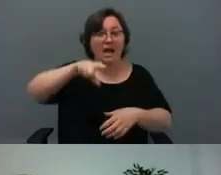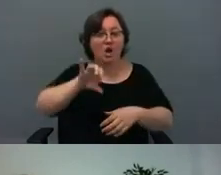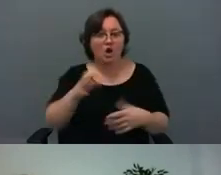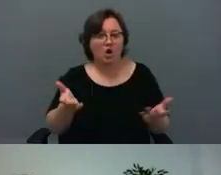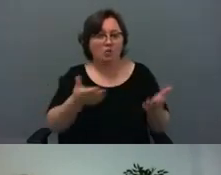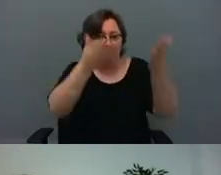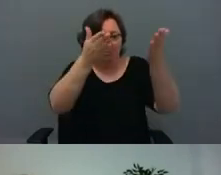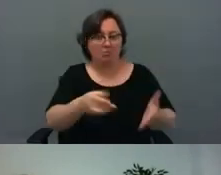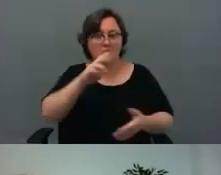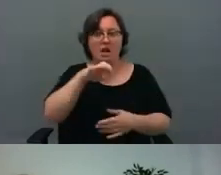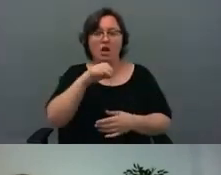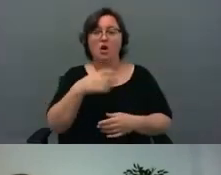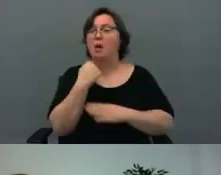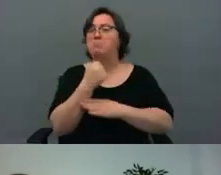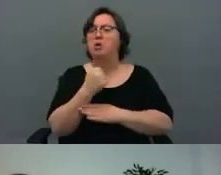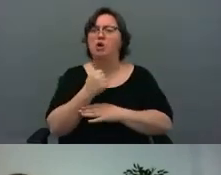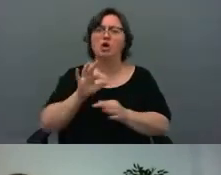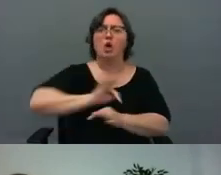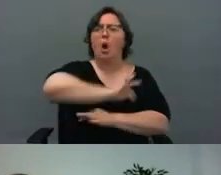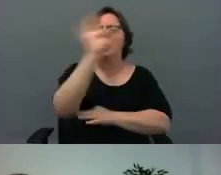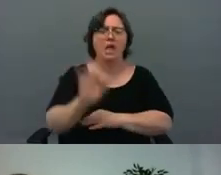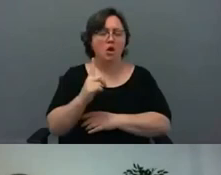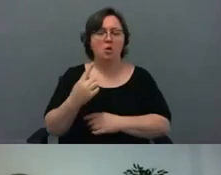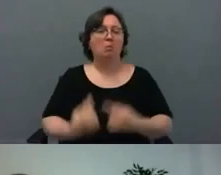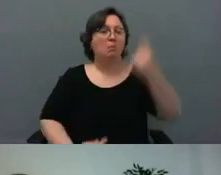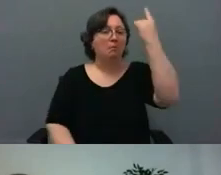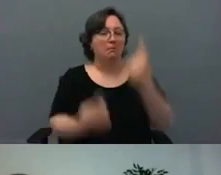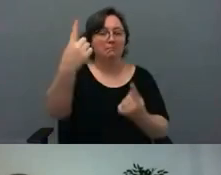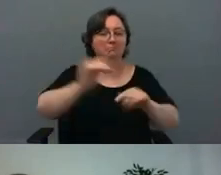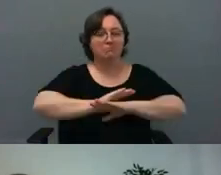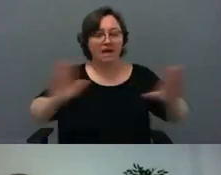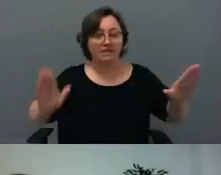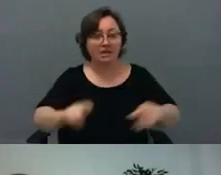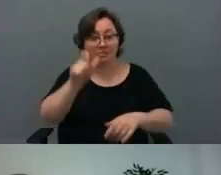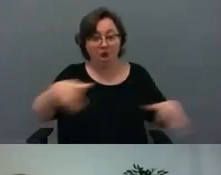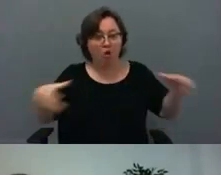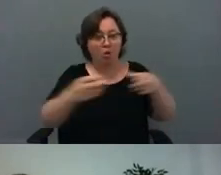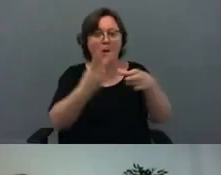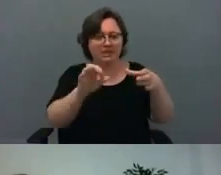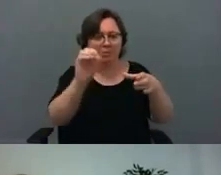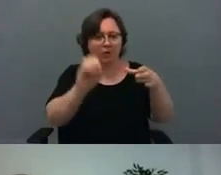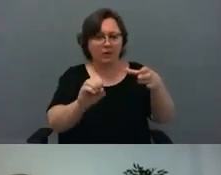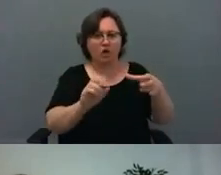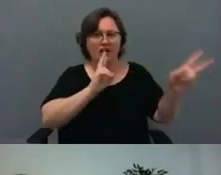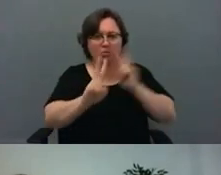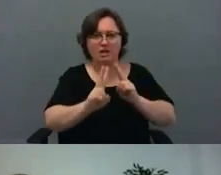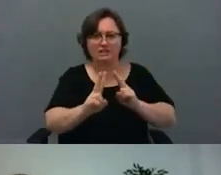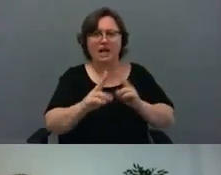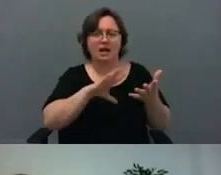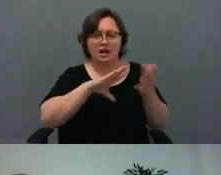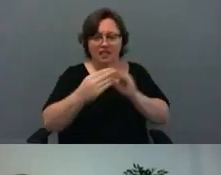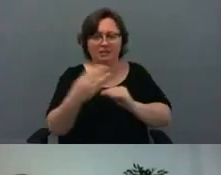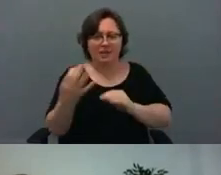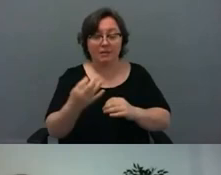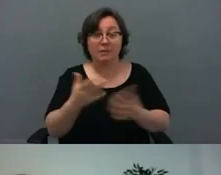que necesita apoyos puntuales a lo largo del día. Para esas personas también hay que dar respuesta. Y desgraciadamente,